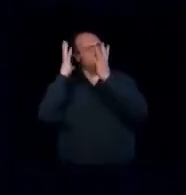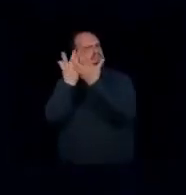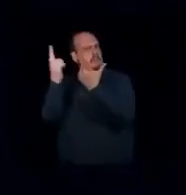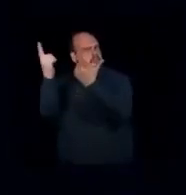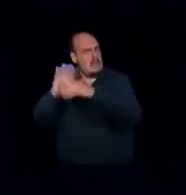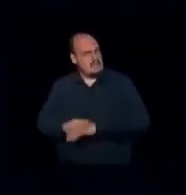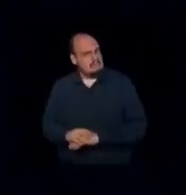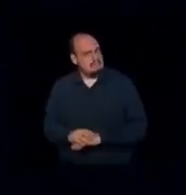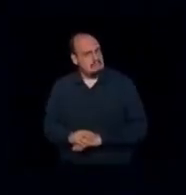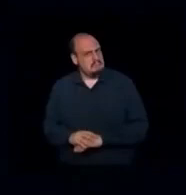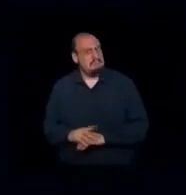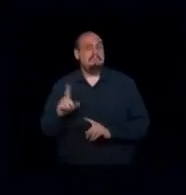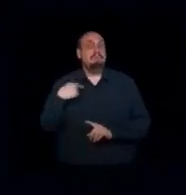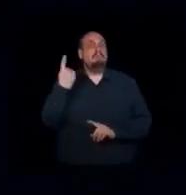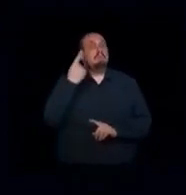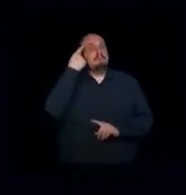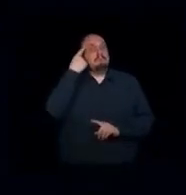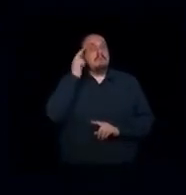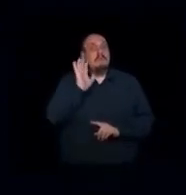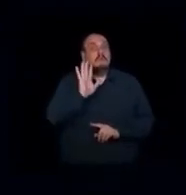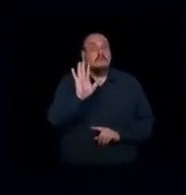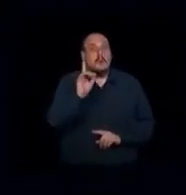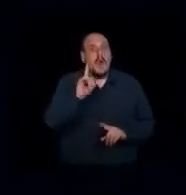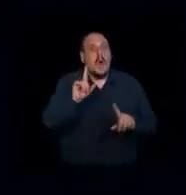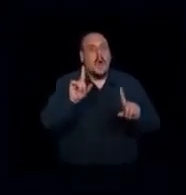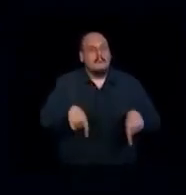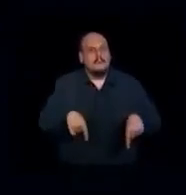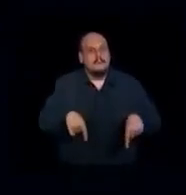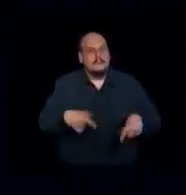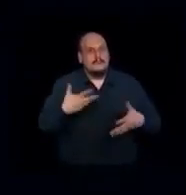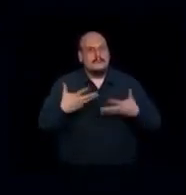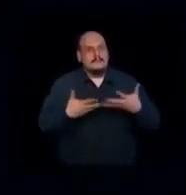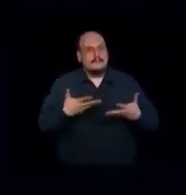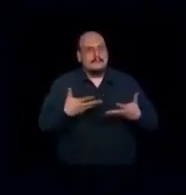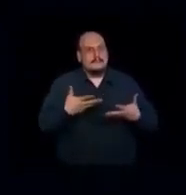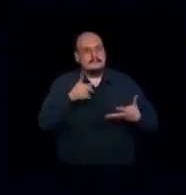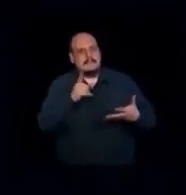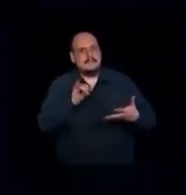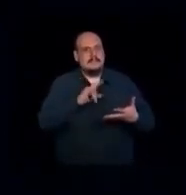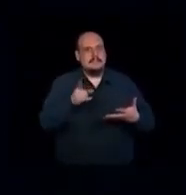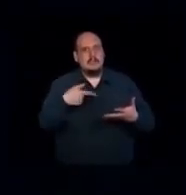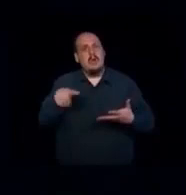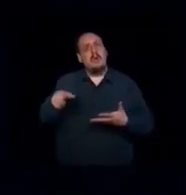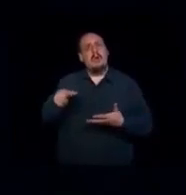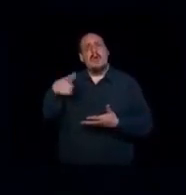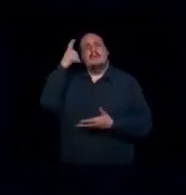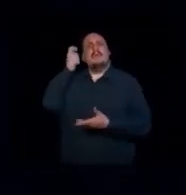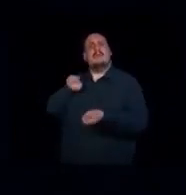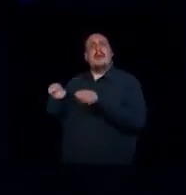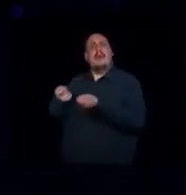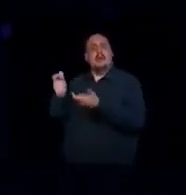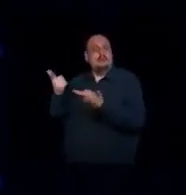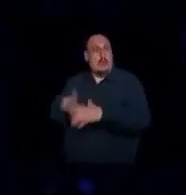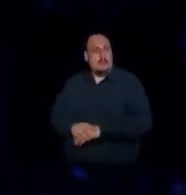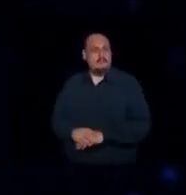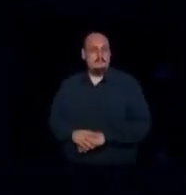que significan un viaje a lo desconocido y no mostraron experiencia de gestión en ningún lado. Por mi